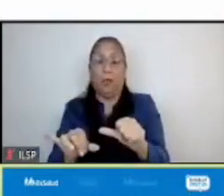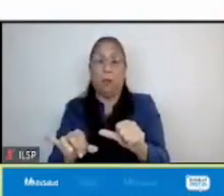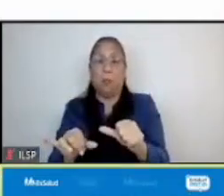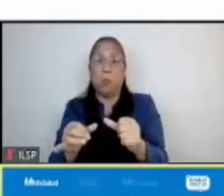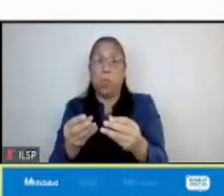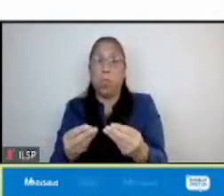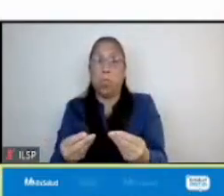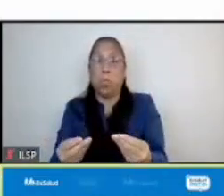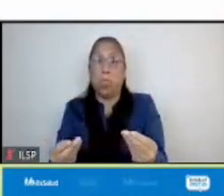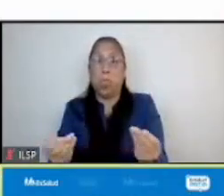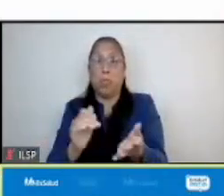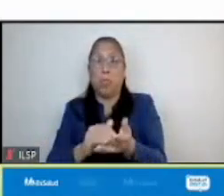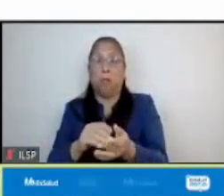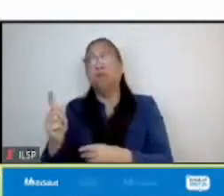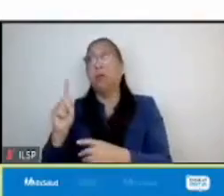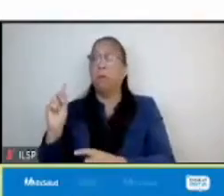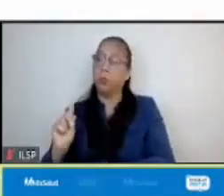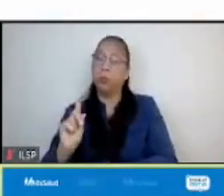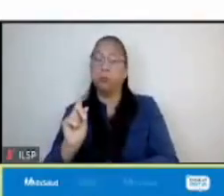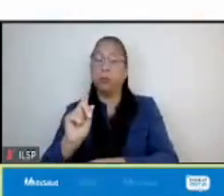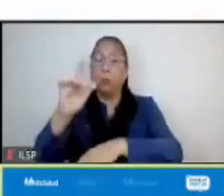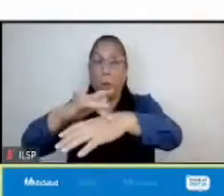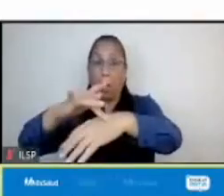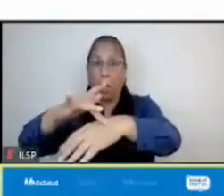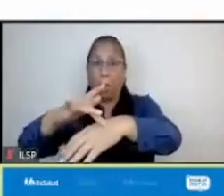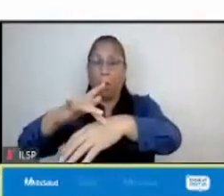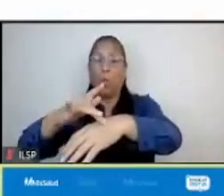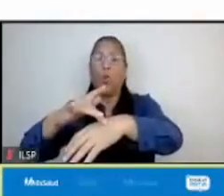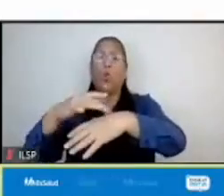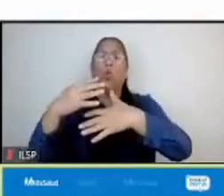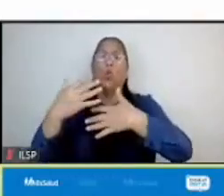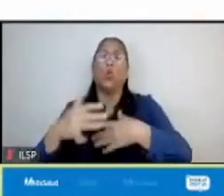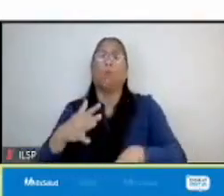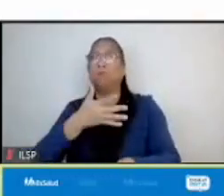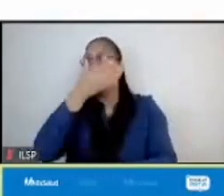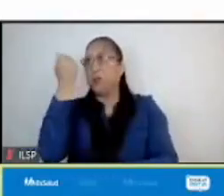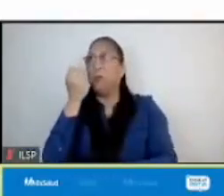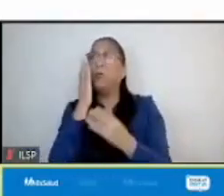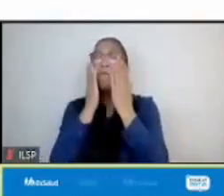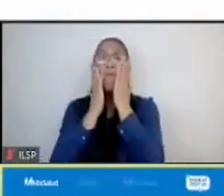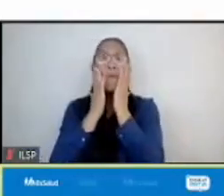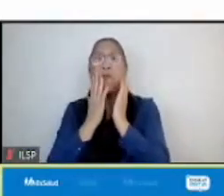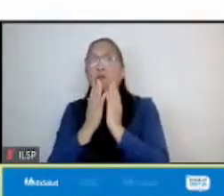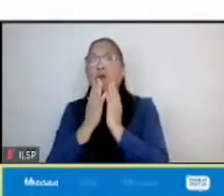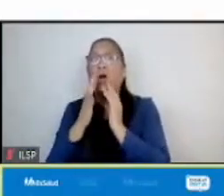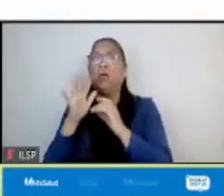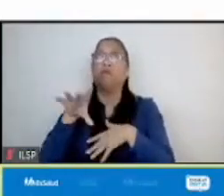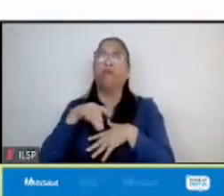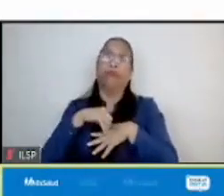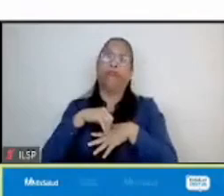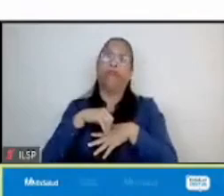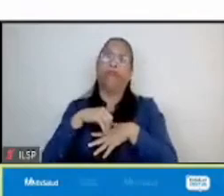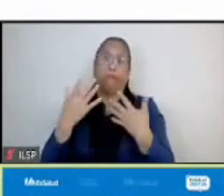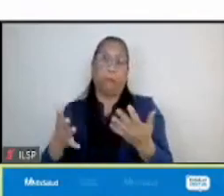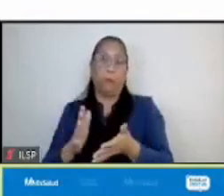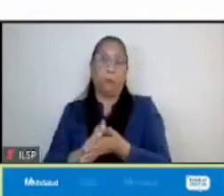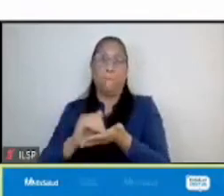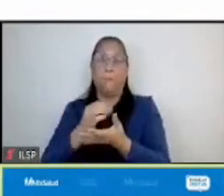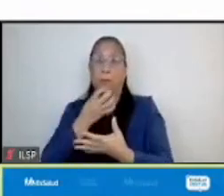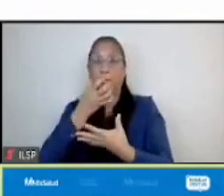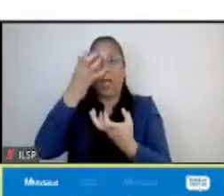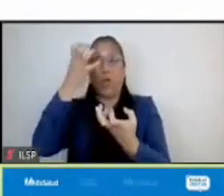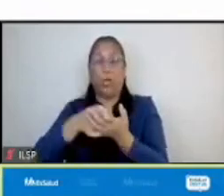la superficie, uno puede venir, tocar, y después se olvida, se toca la cara y se contagia. Cuando hay más calor, eso se evapora